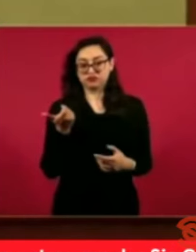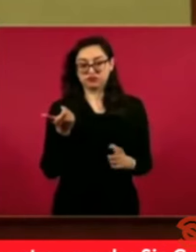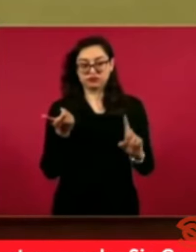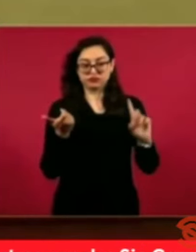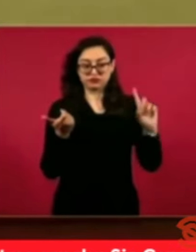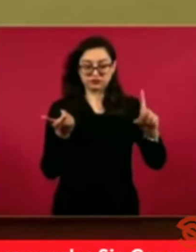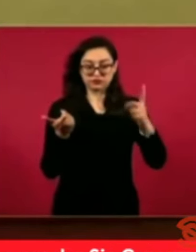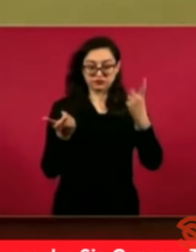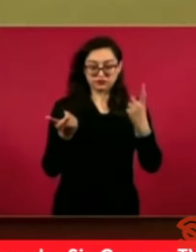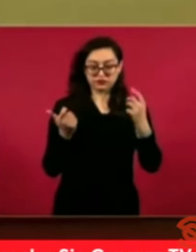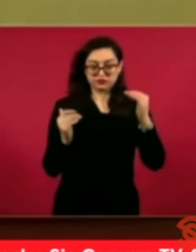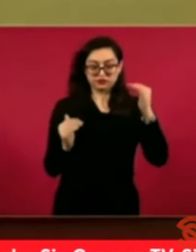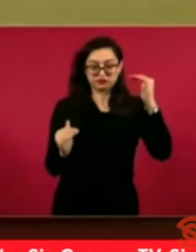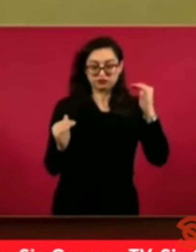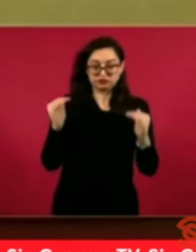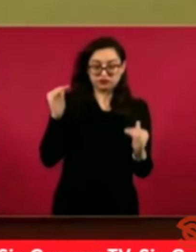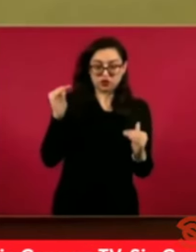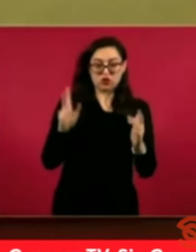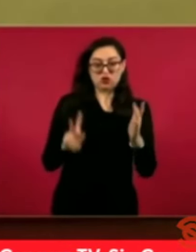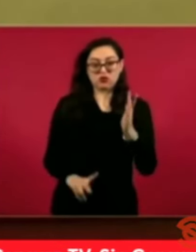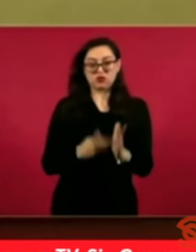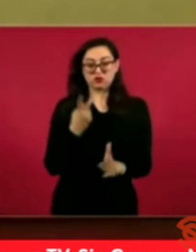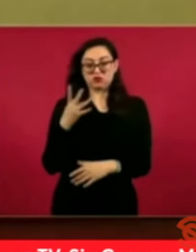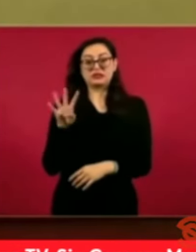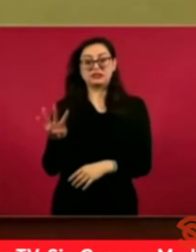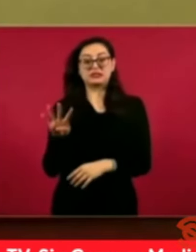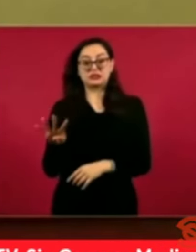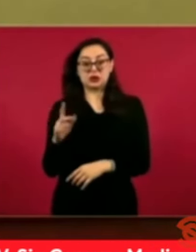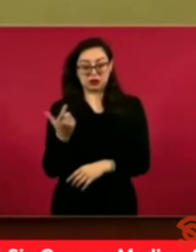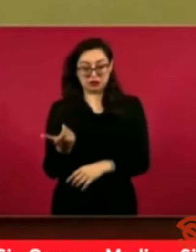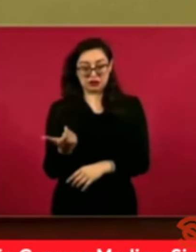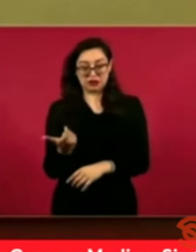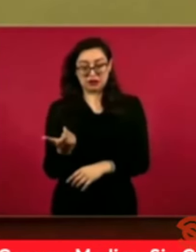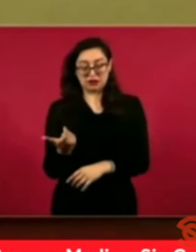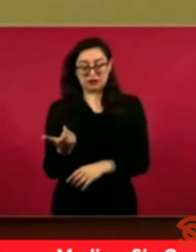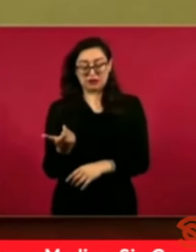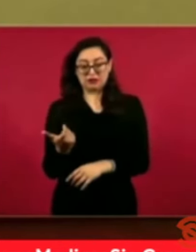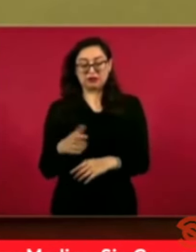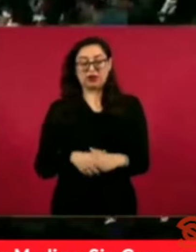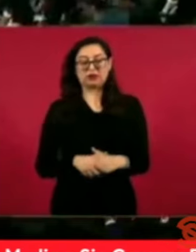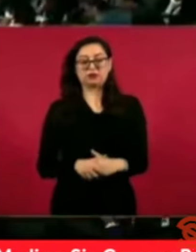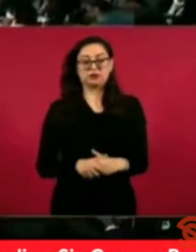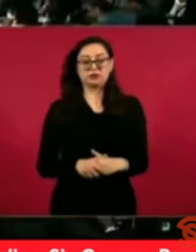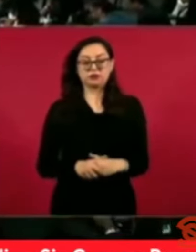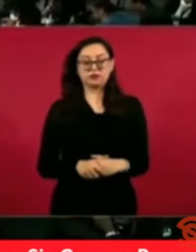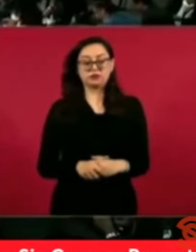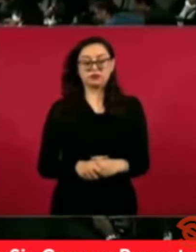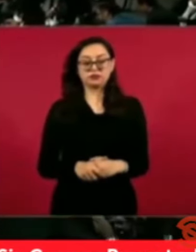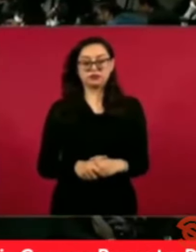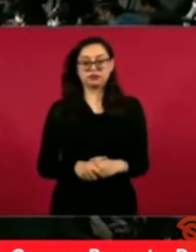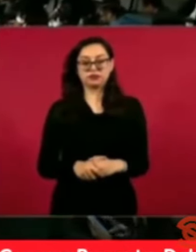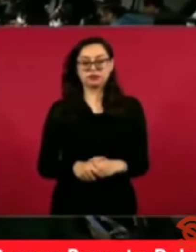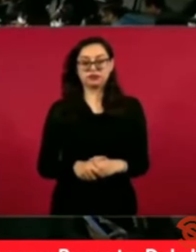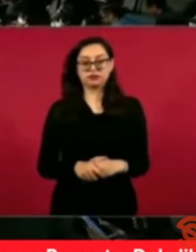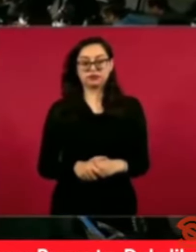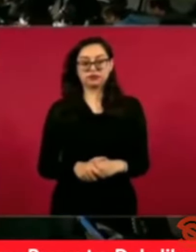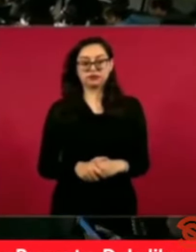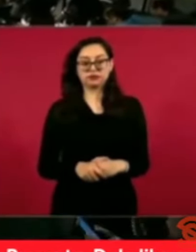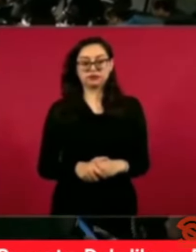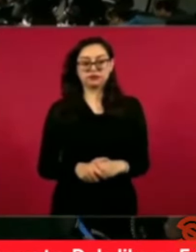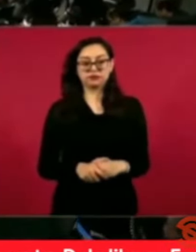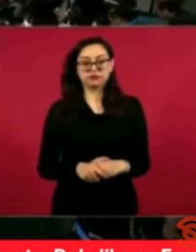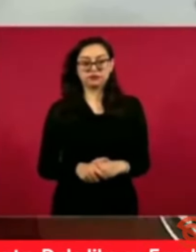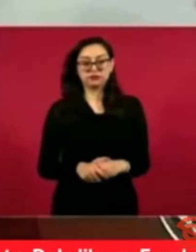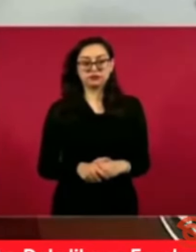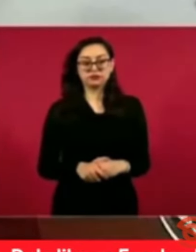55 bajó, estaba en 19.70, pero sí, bajó. mire, a finales de